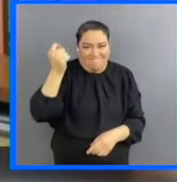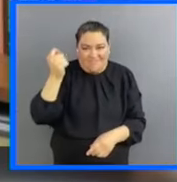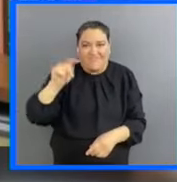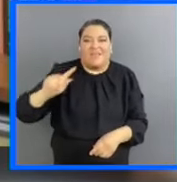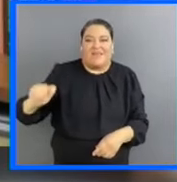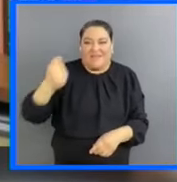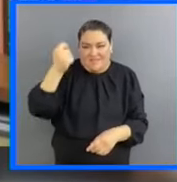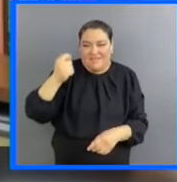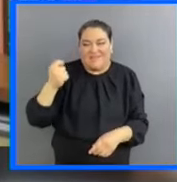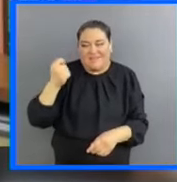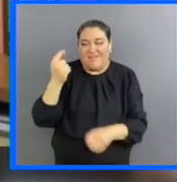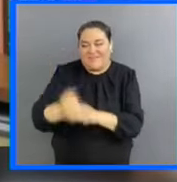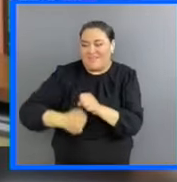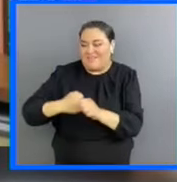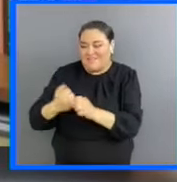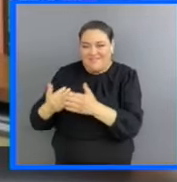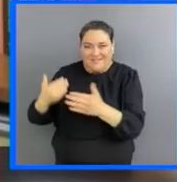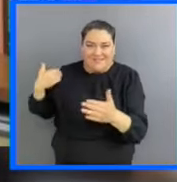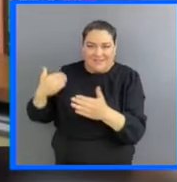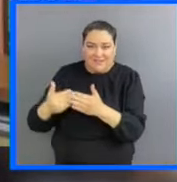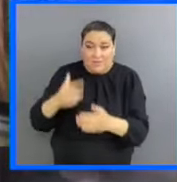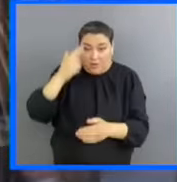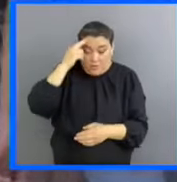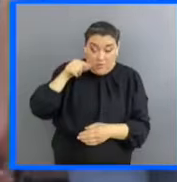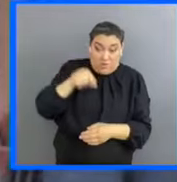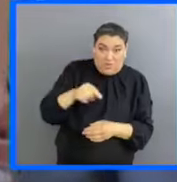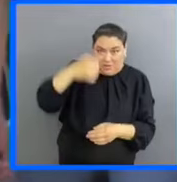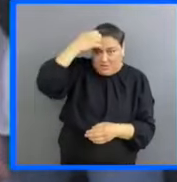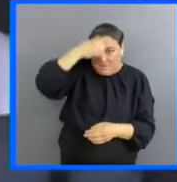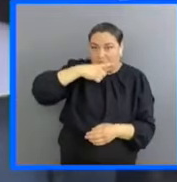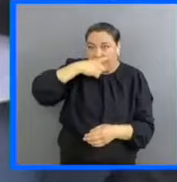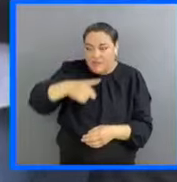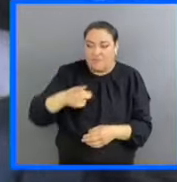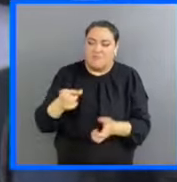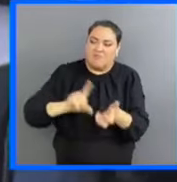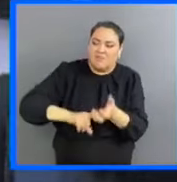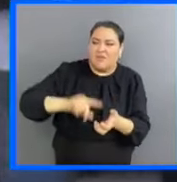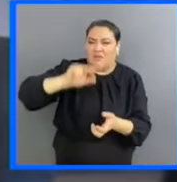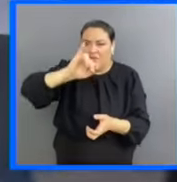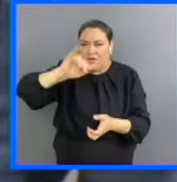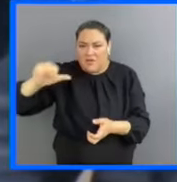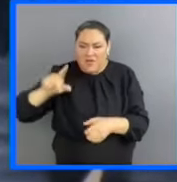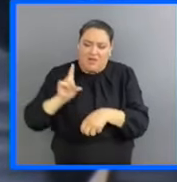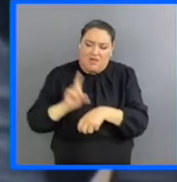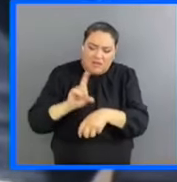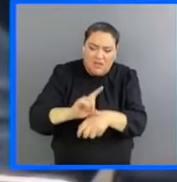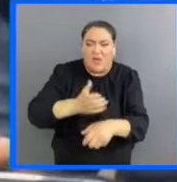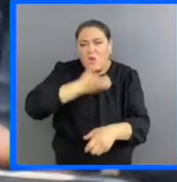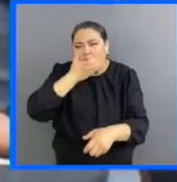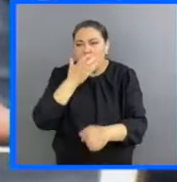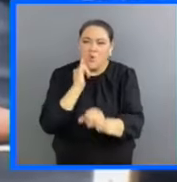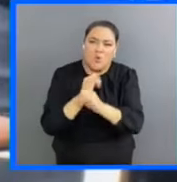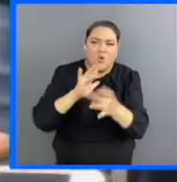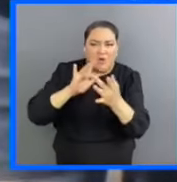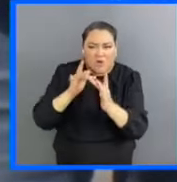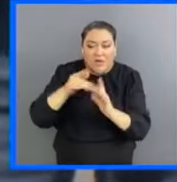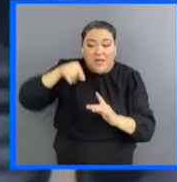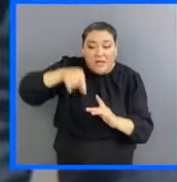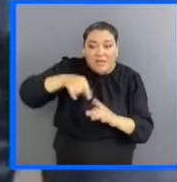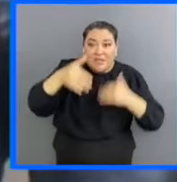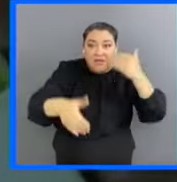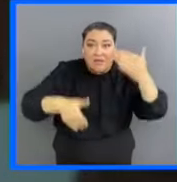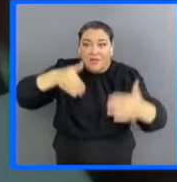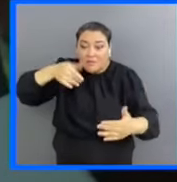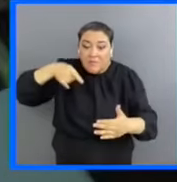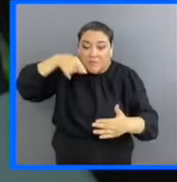años. La experta señaló que el uso cotidiano de la inteligencia artificial y las redes sociales hacen que se vuelvan centrales y, por